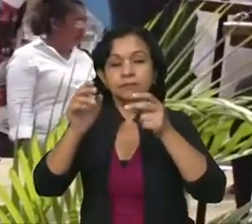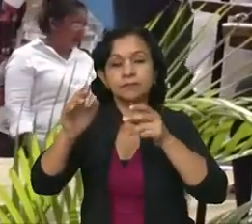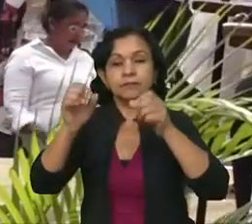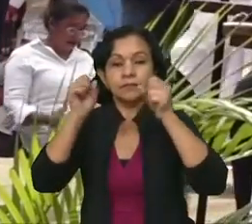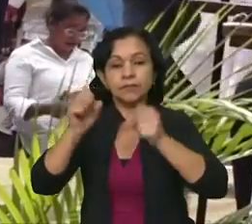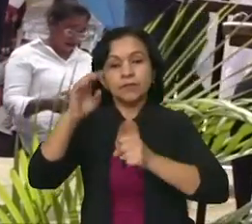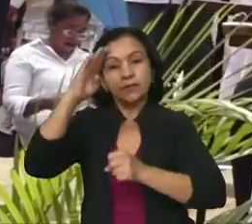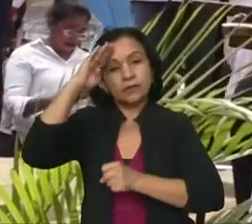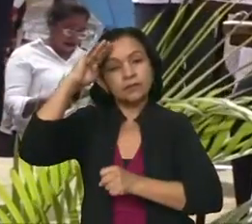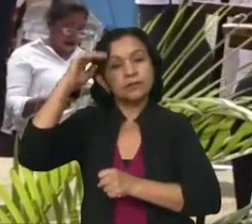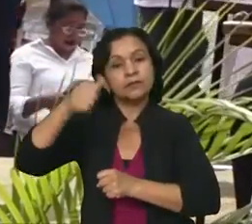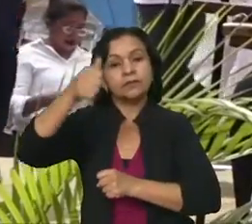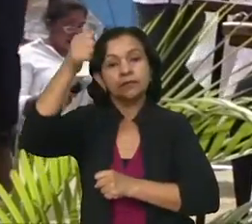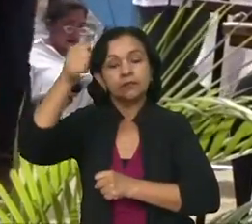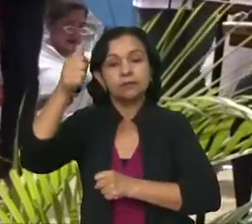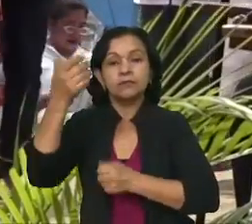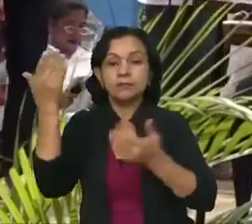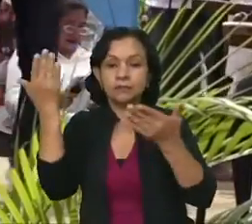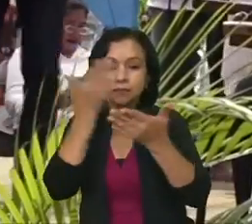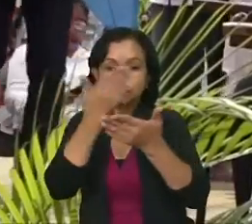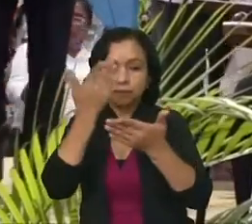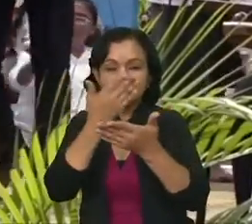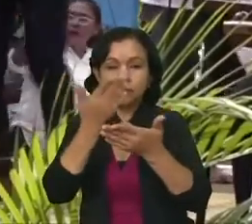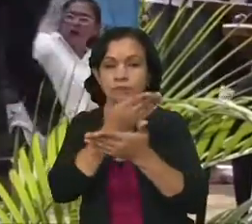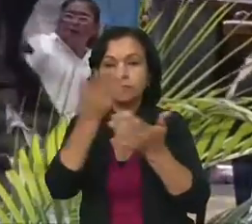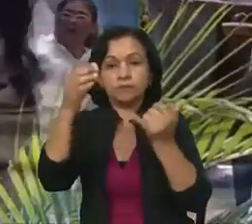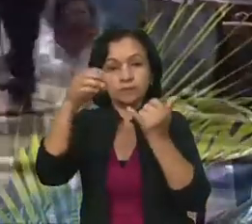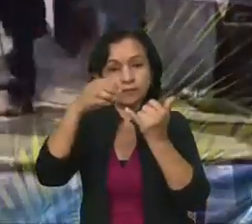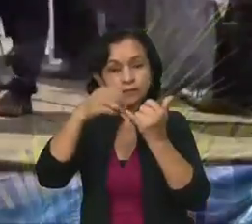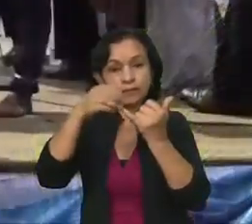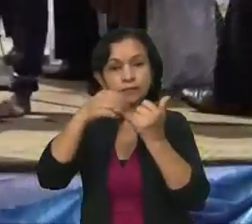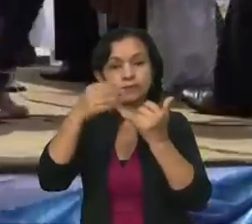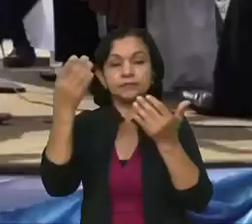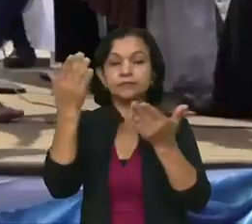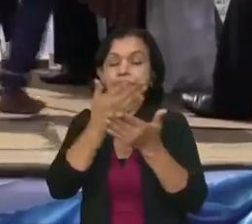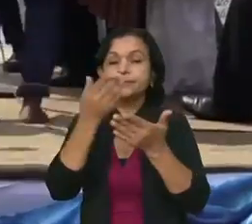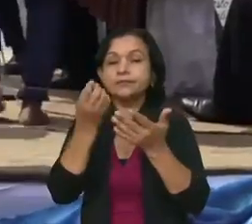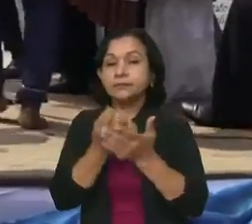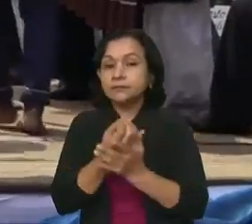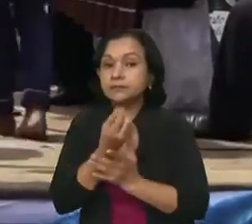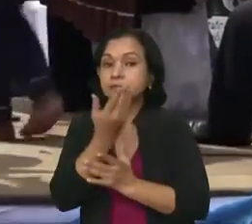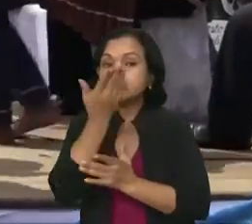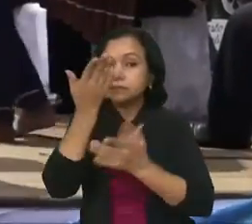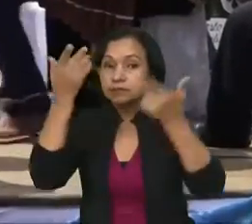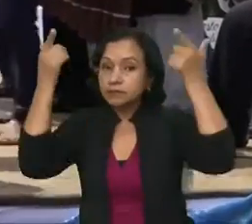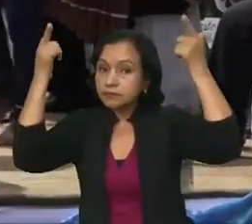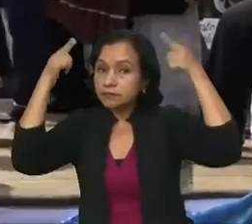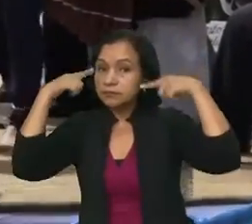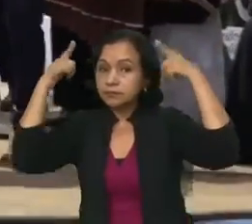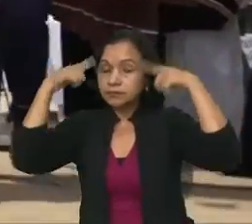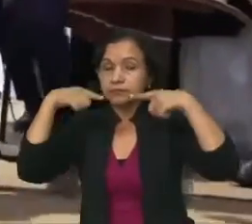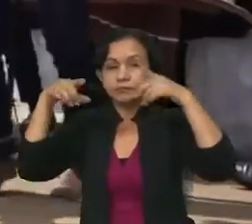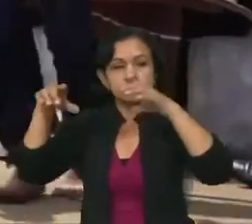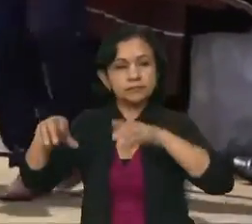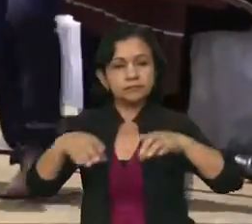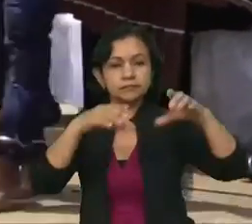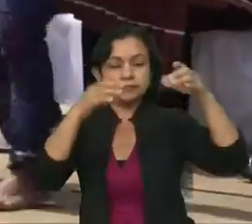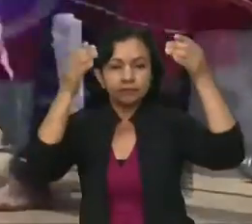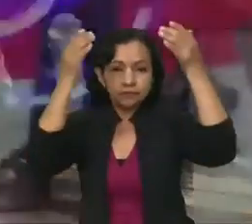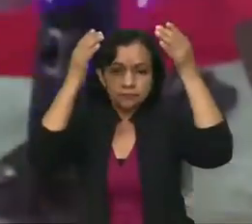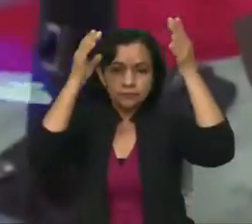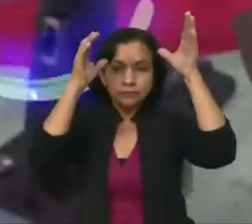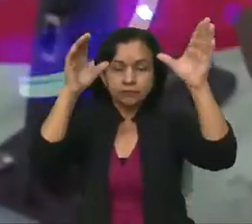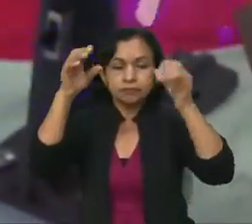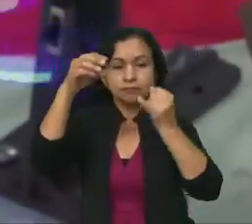Benjamín Celedón, estudiantes del Centro Tecnológico Camilo Ortega de la Ciudad de las Flores participaron del Festival Cultural y